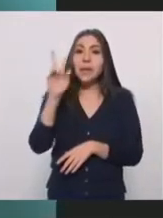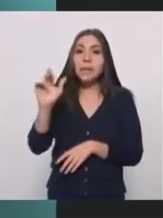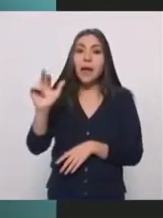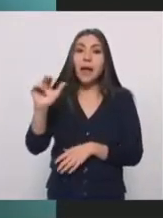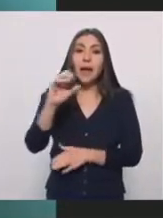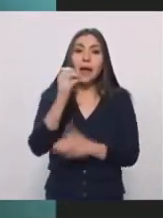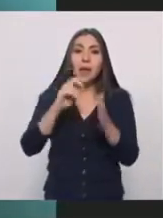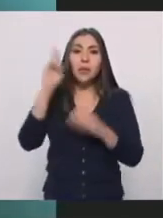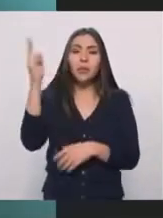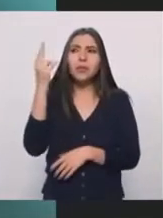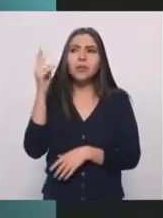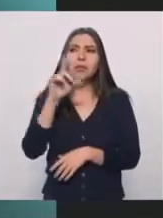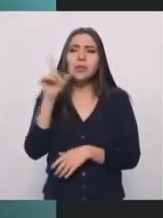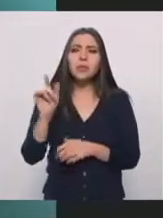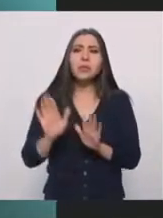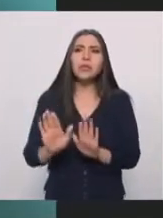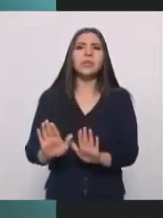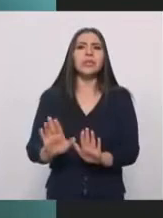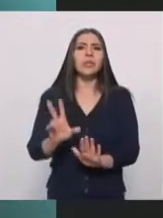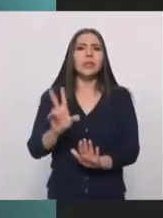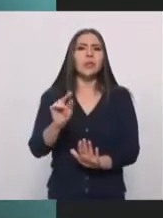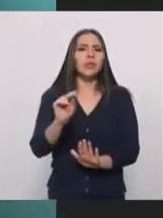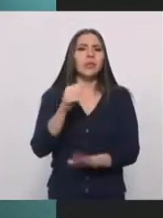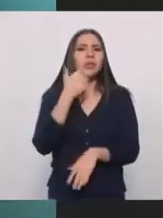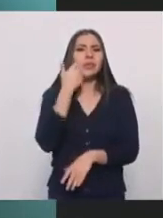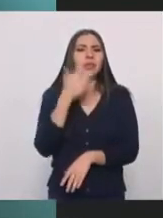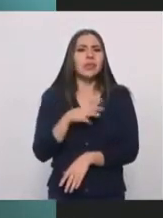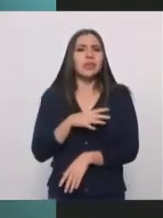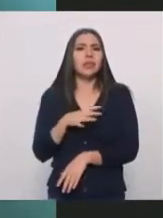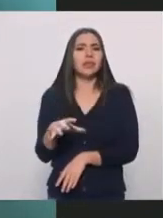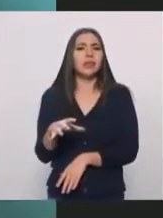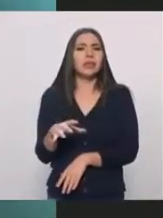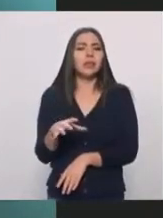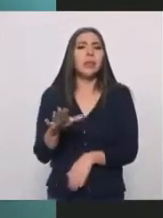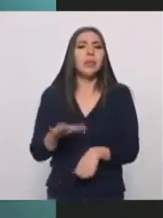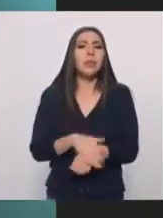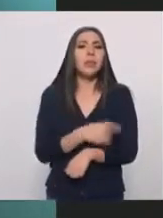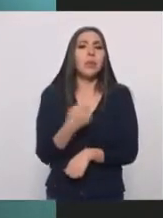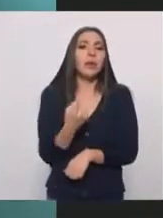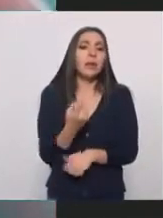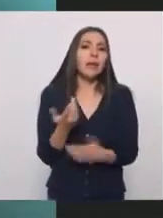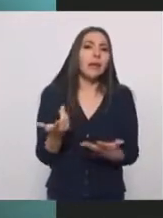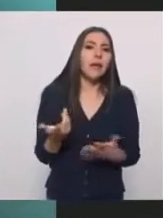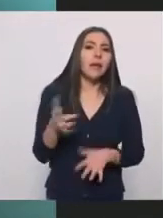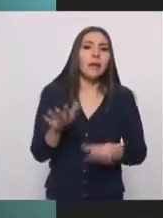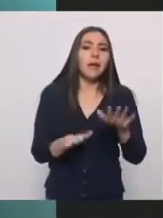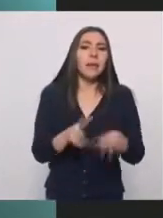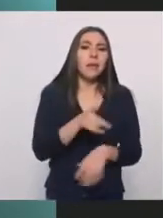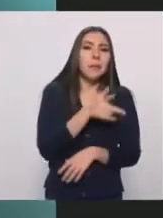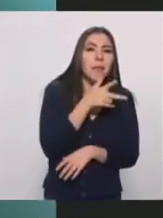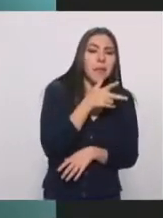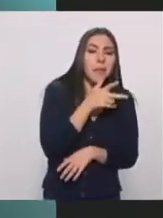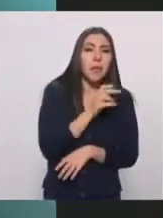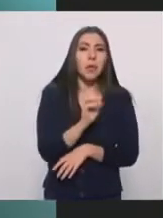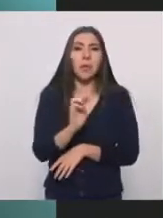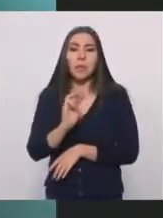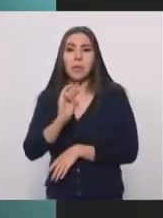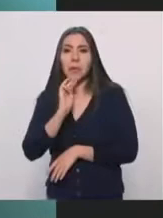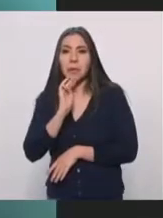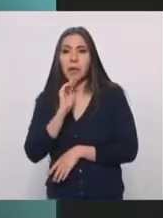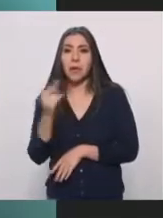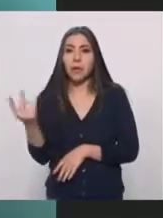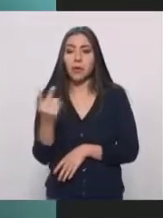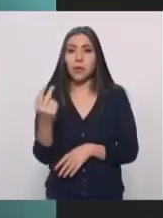de pronto no quieren, ¿no? No lo hacen porque su papá, por ejemplo, o su madre, que fueron unas figuras